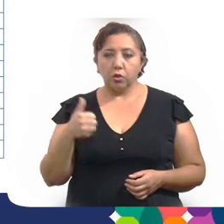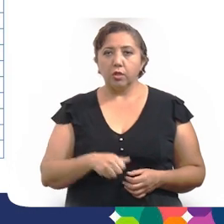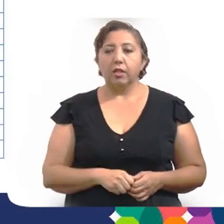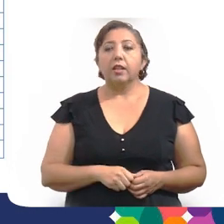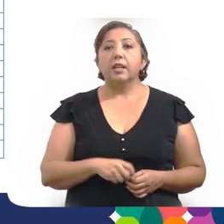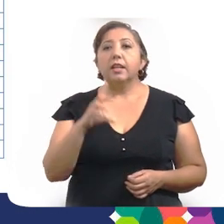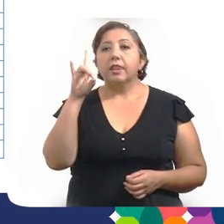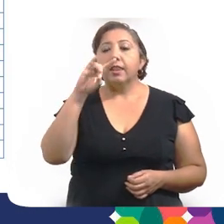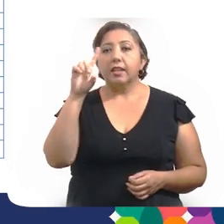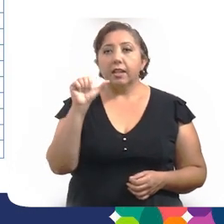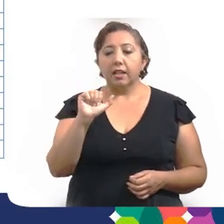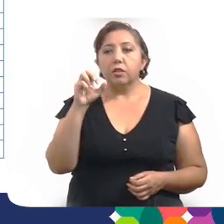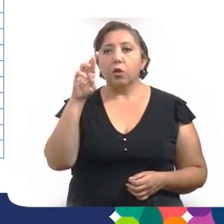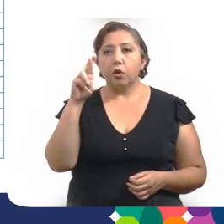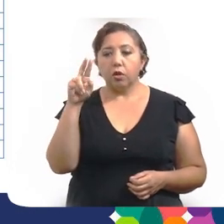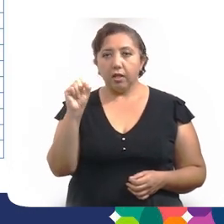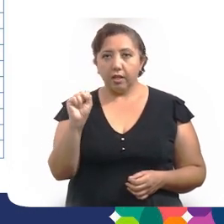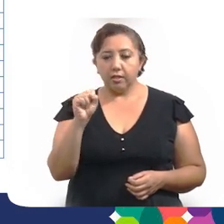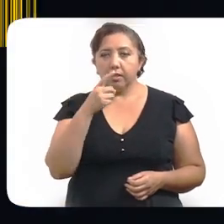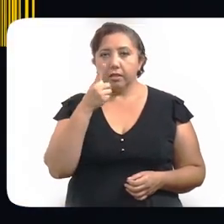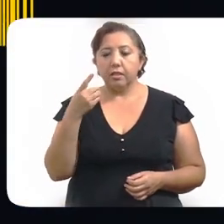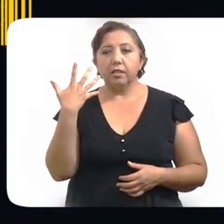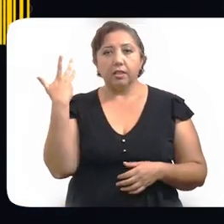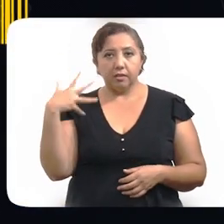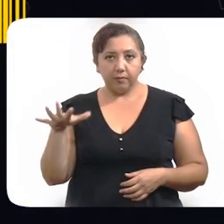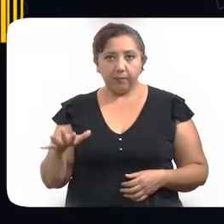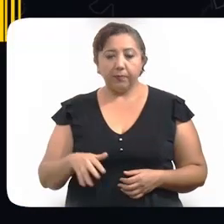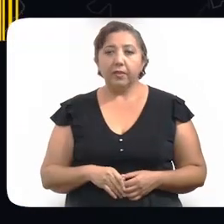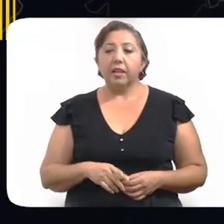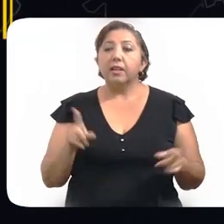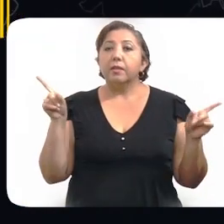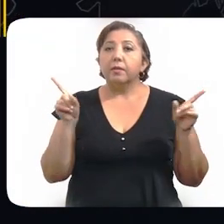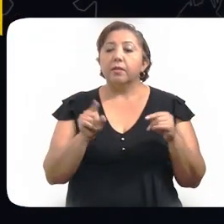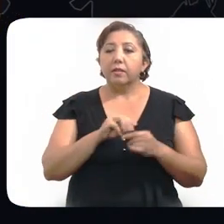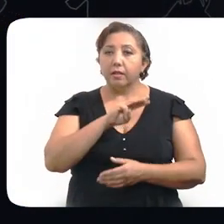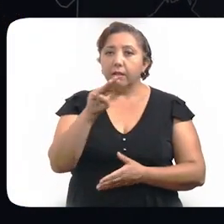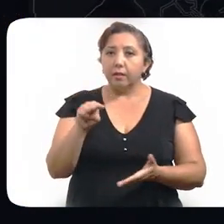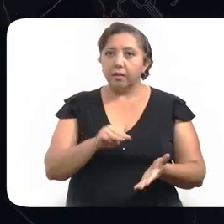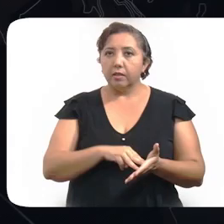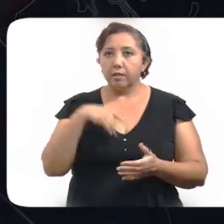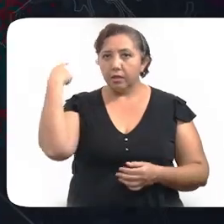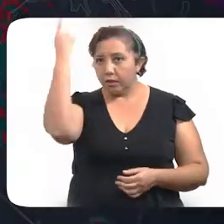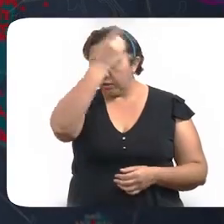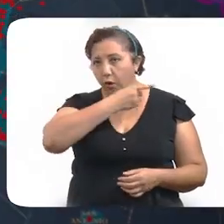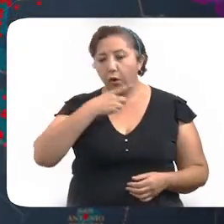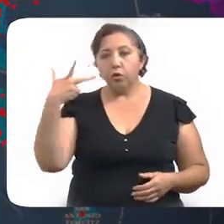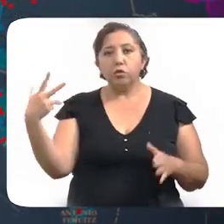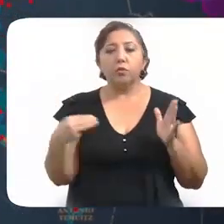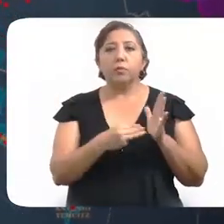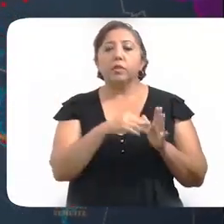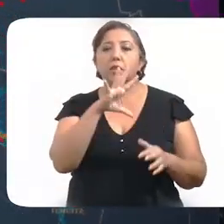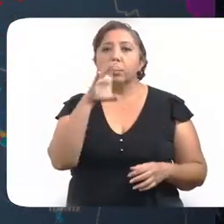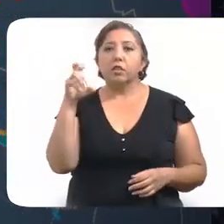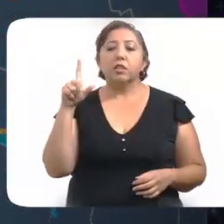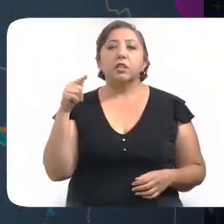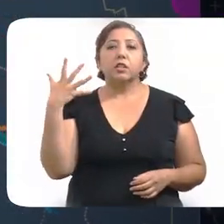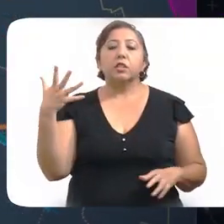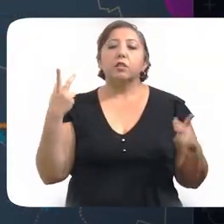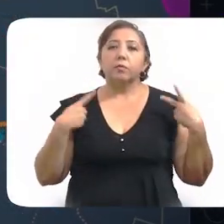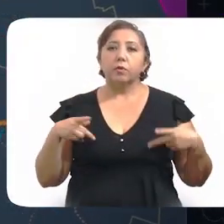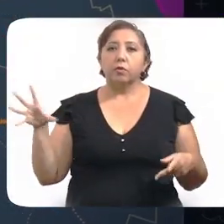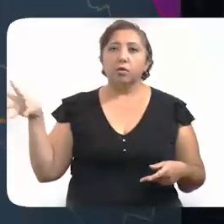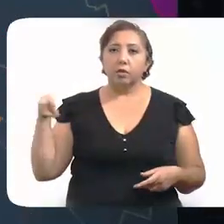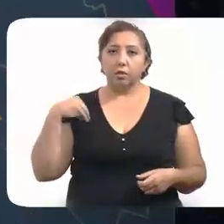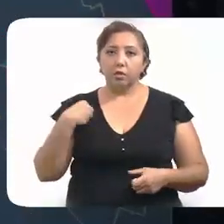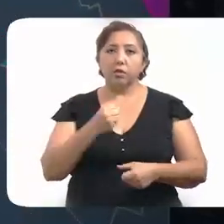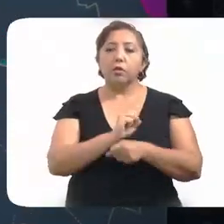y Díaz Ordaz y 5 colonias 10. Específicamente en Mérida se han diagnosticado 8,575 personas contagiadas